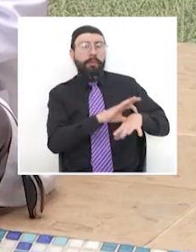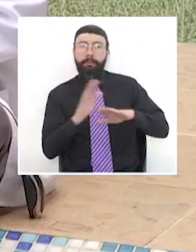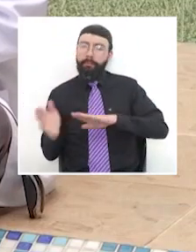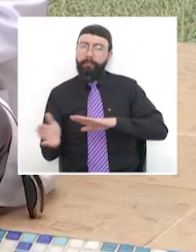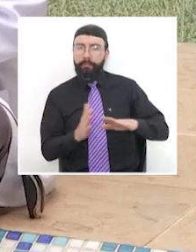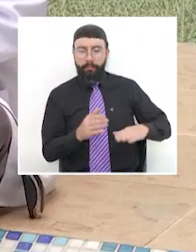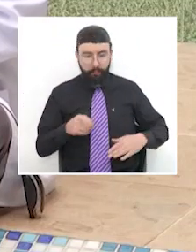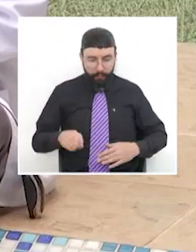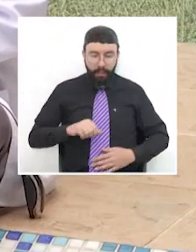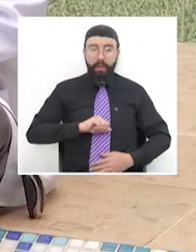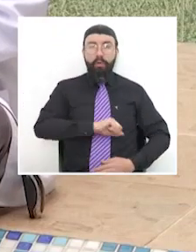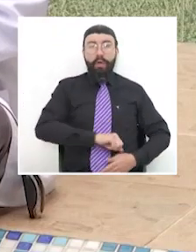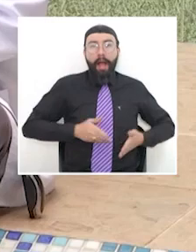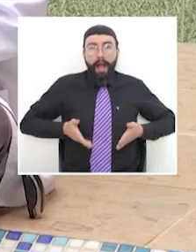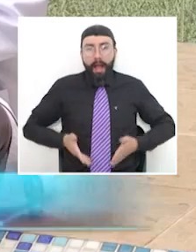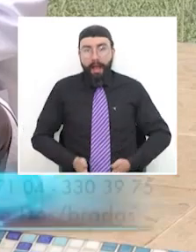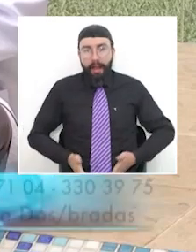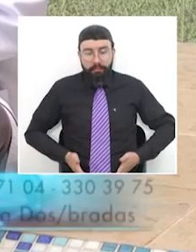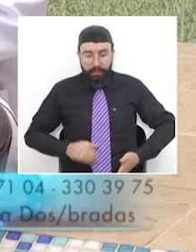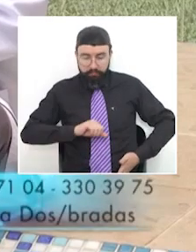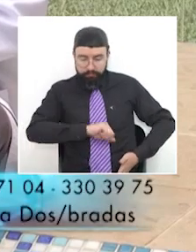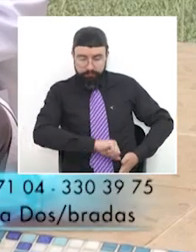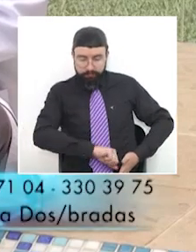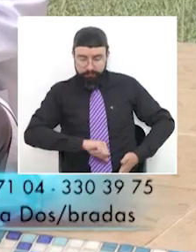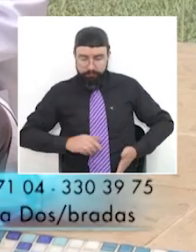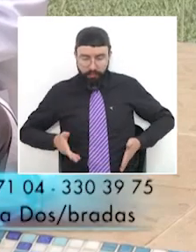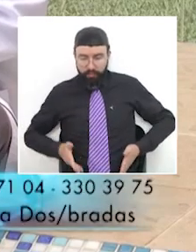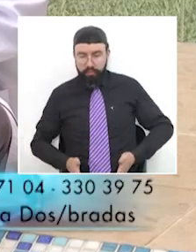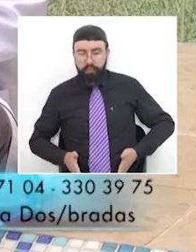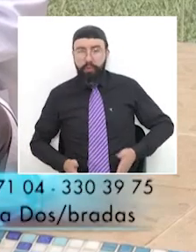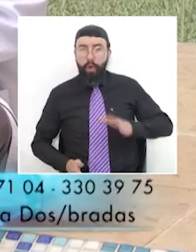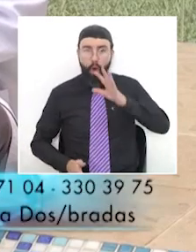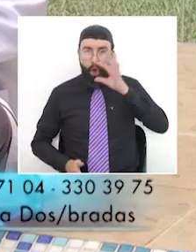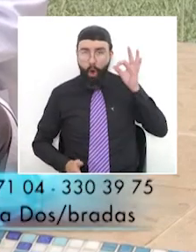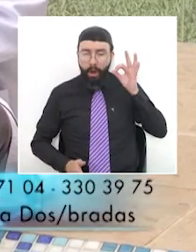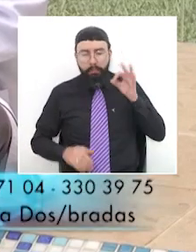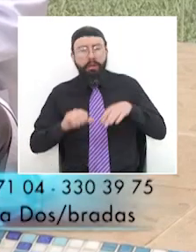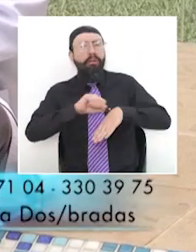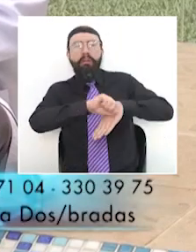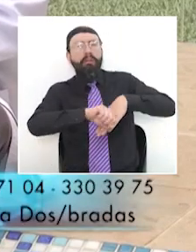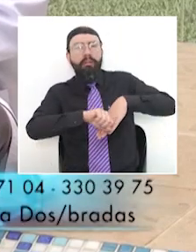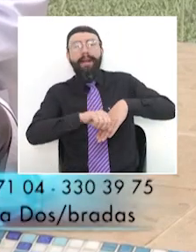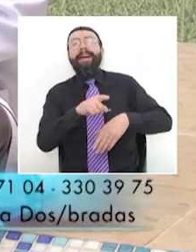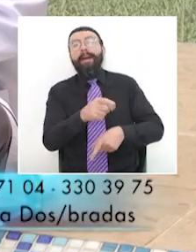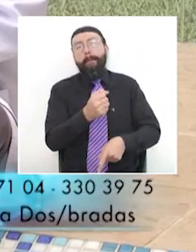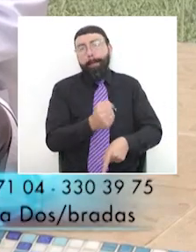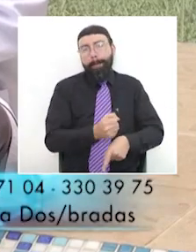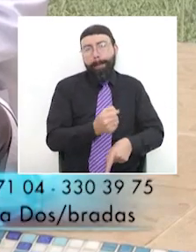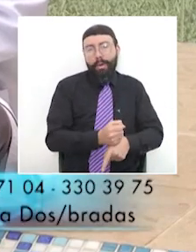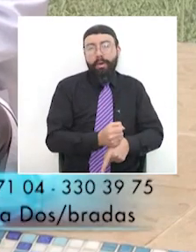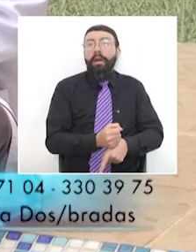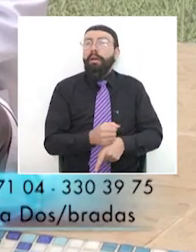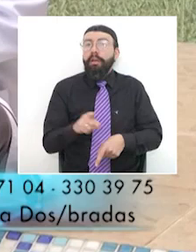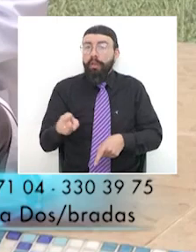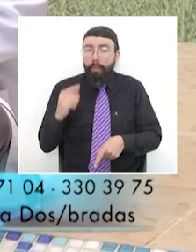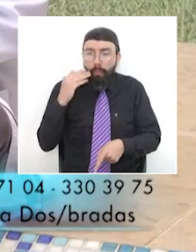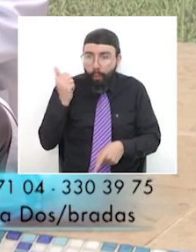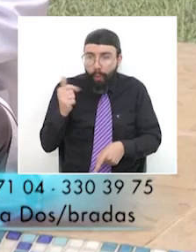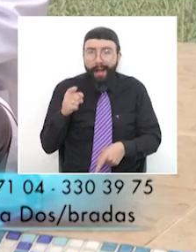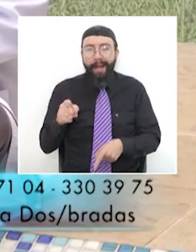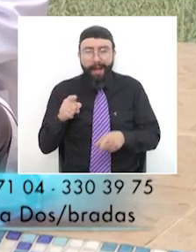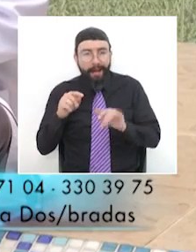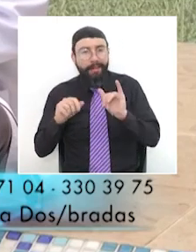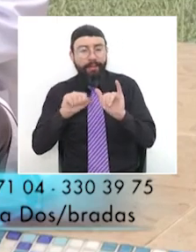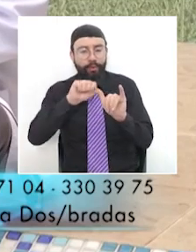y en la cavidad pélvica vamos a ver en el hombre la próstata, y en la mujer vamos a ver los ovarios y